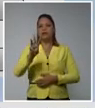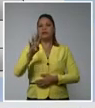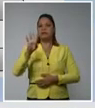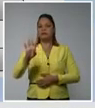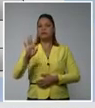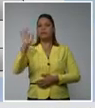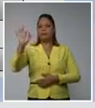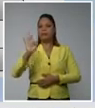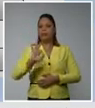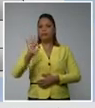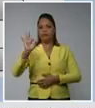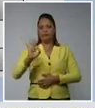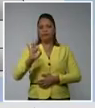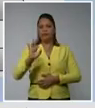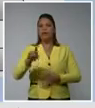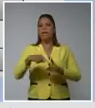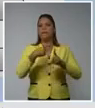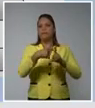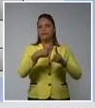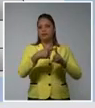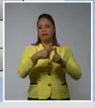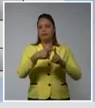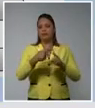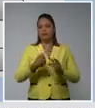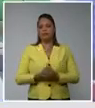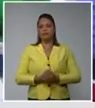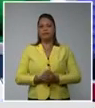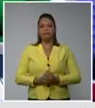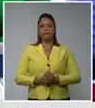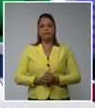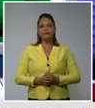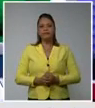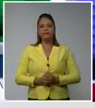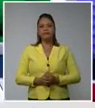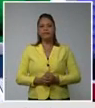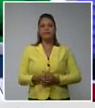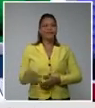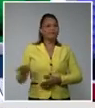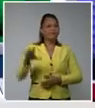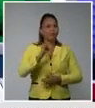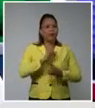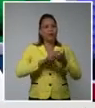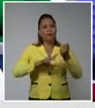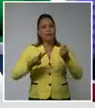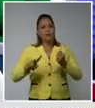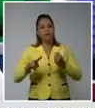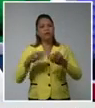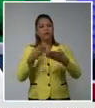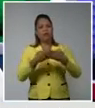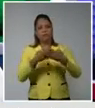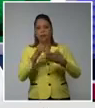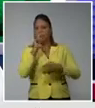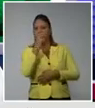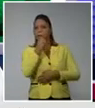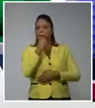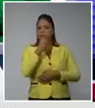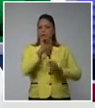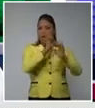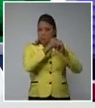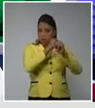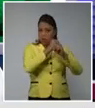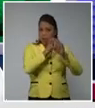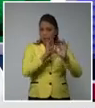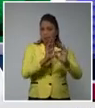2,34% de positividad. Todas las provincias procesaron muestras, incluyendo